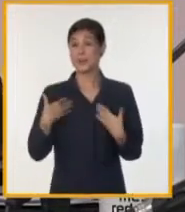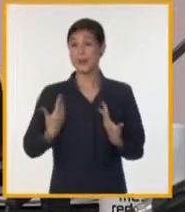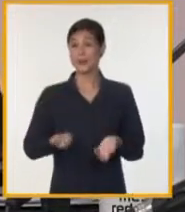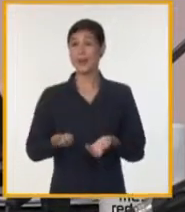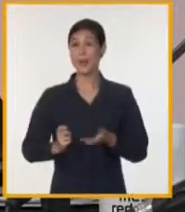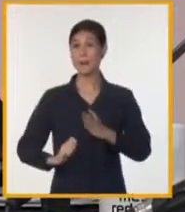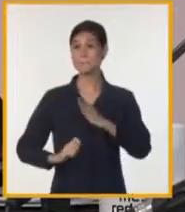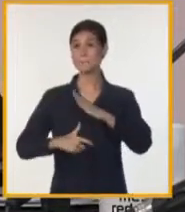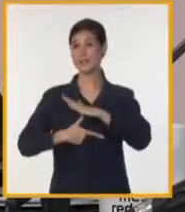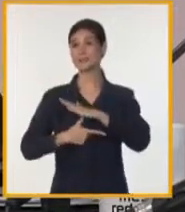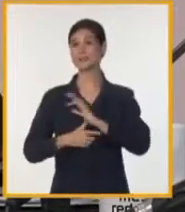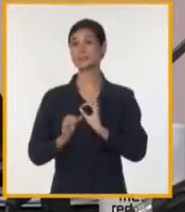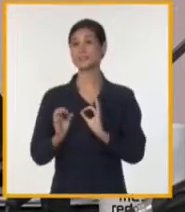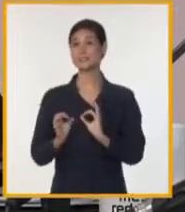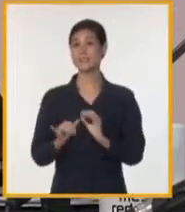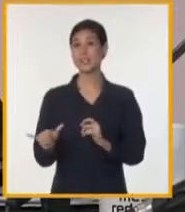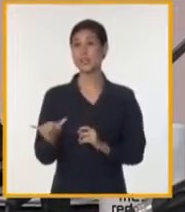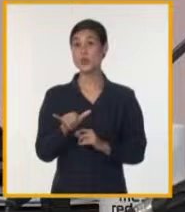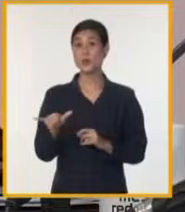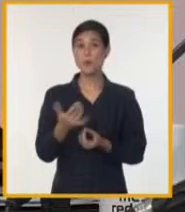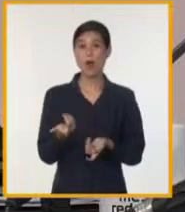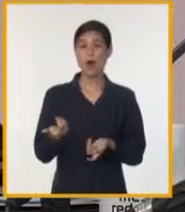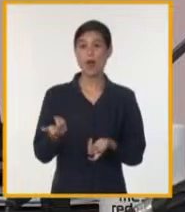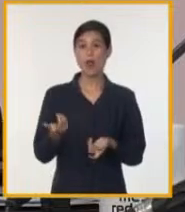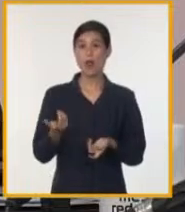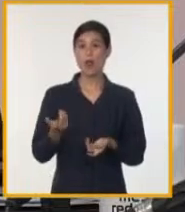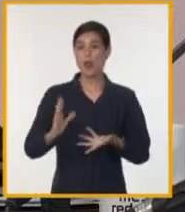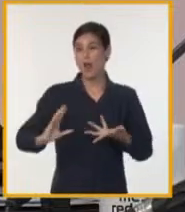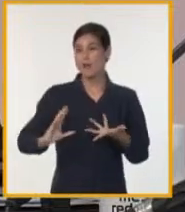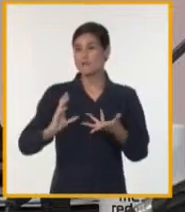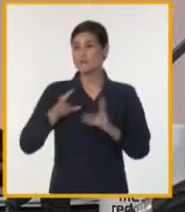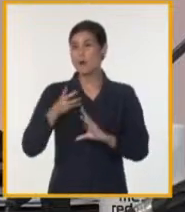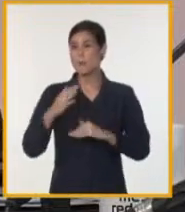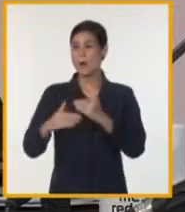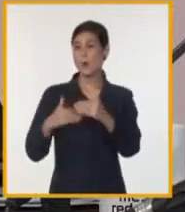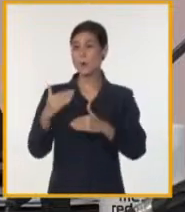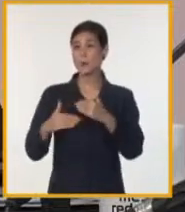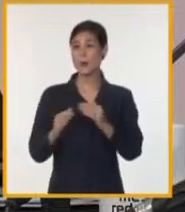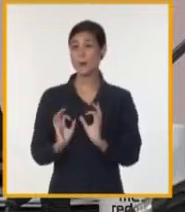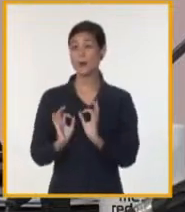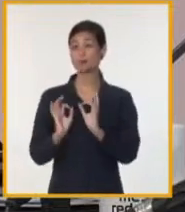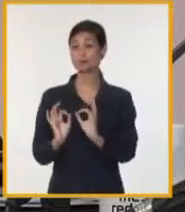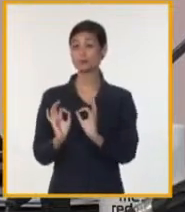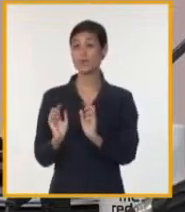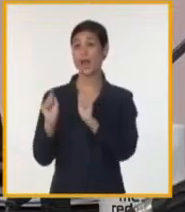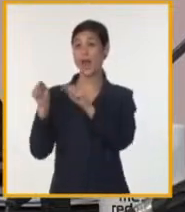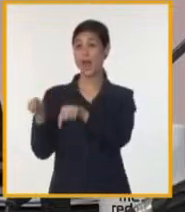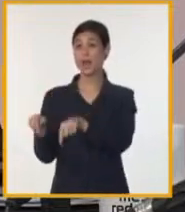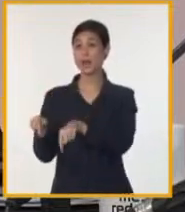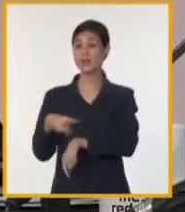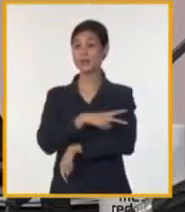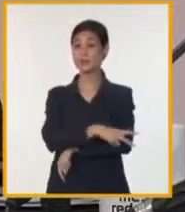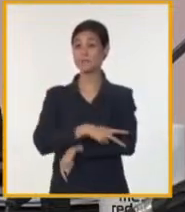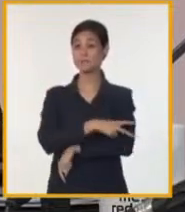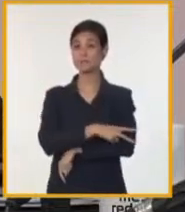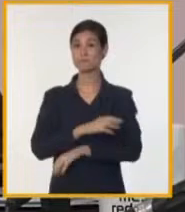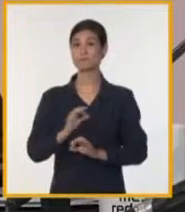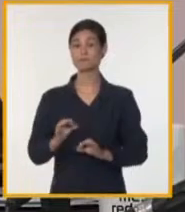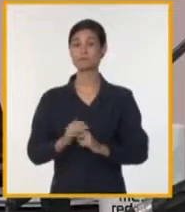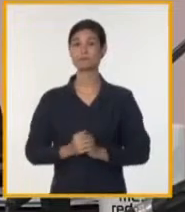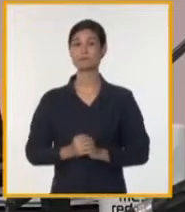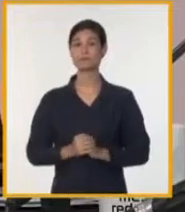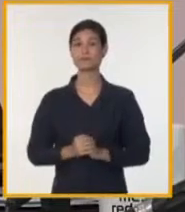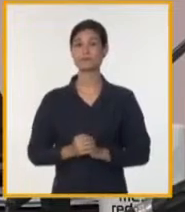nuestra en contra del régimen sudafricano y por supuesto a favor de la lucha anti-apartheid encabezada por Nelson Mandela, y después